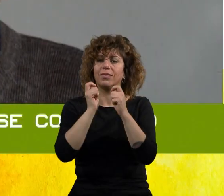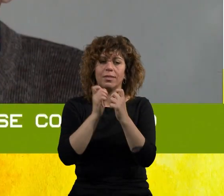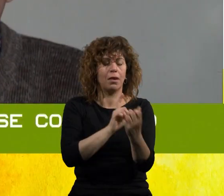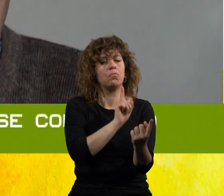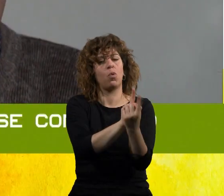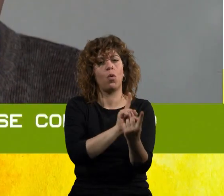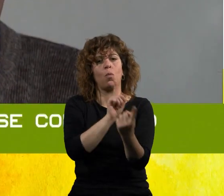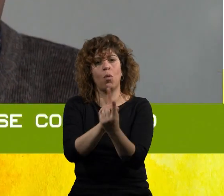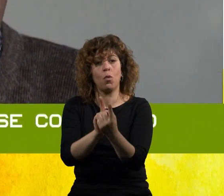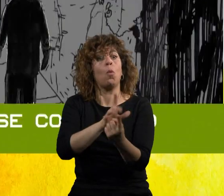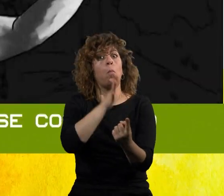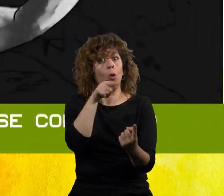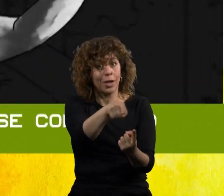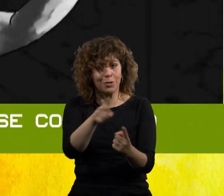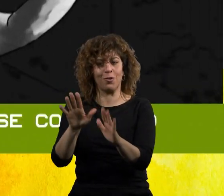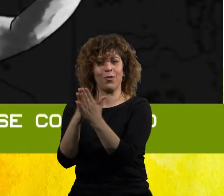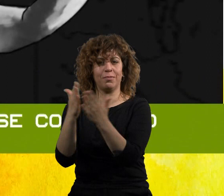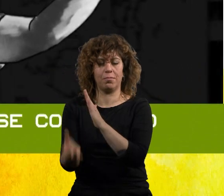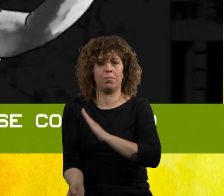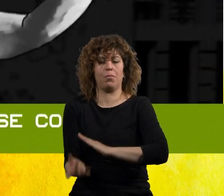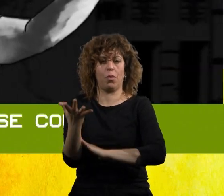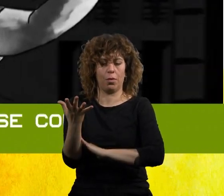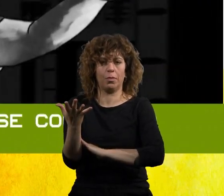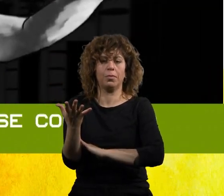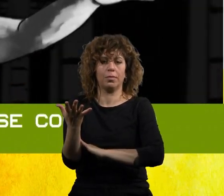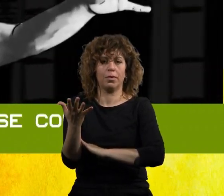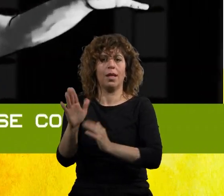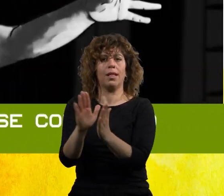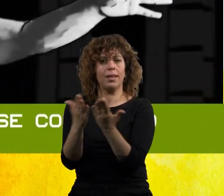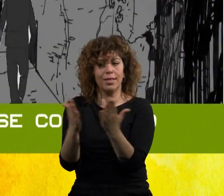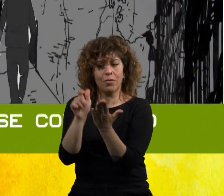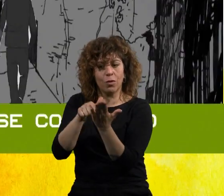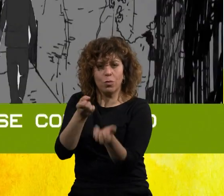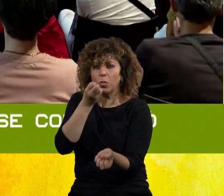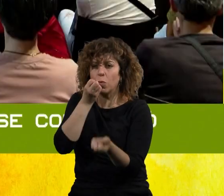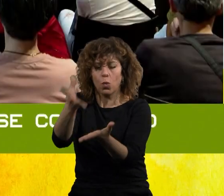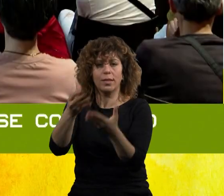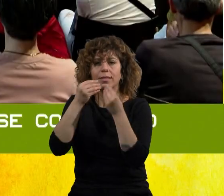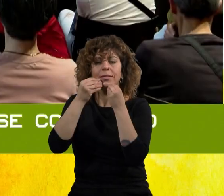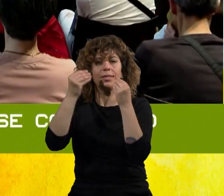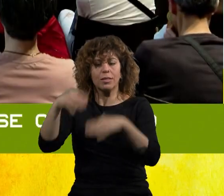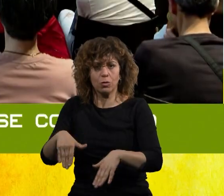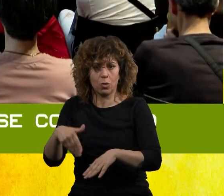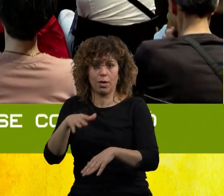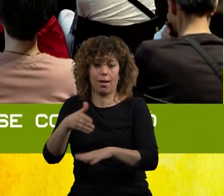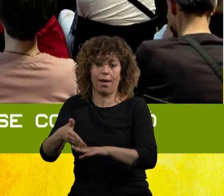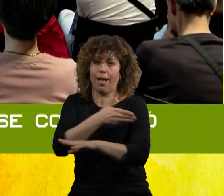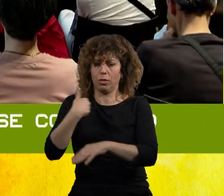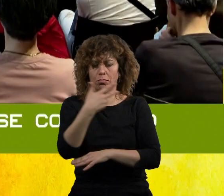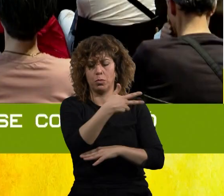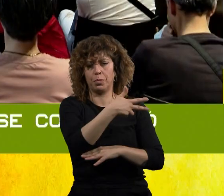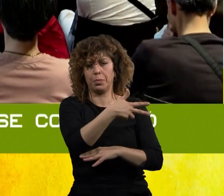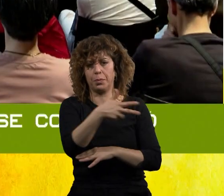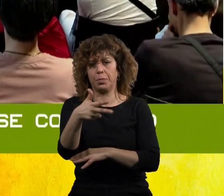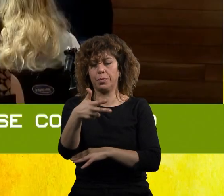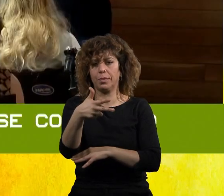surgió el libro. De ahí, ¿no? Porque el libro al final surge de al final el libro cuenta las historias, a través de las historias que yo fui grabando,